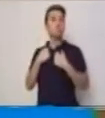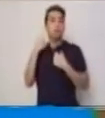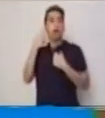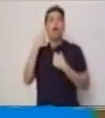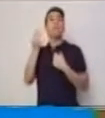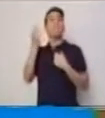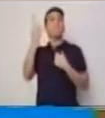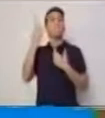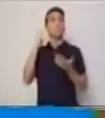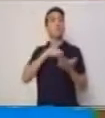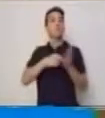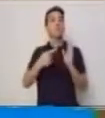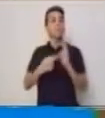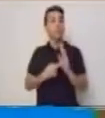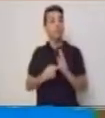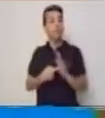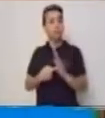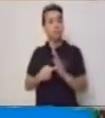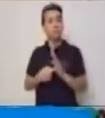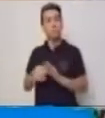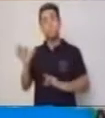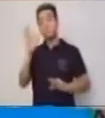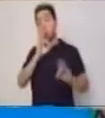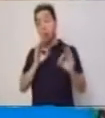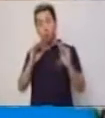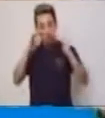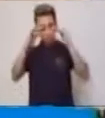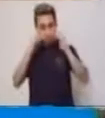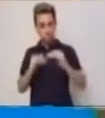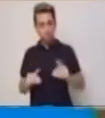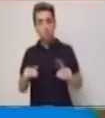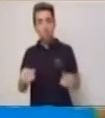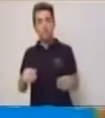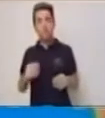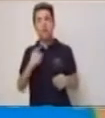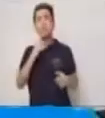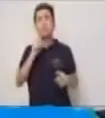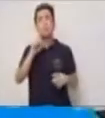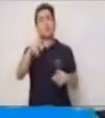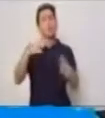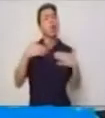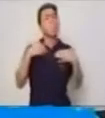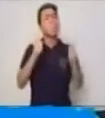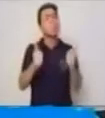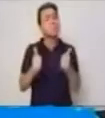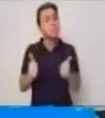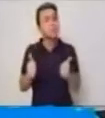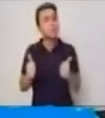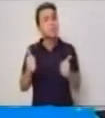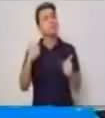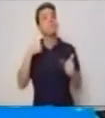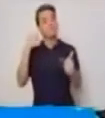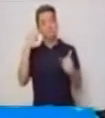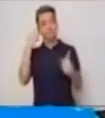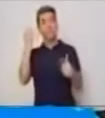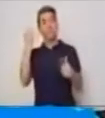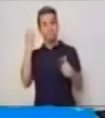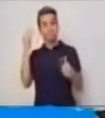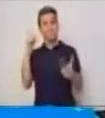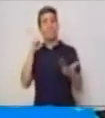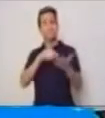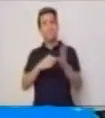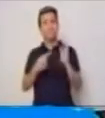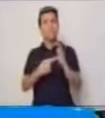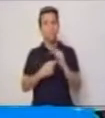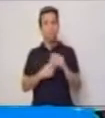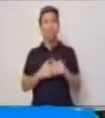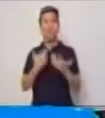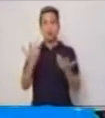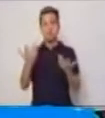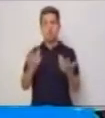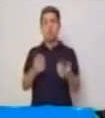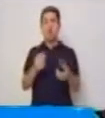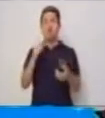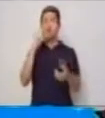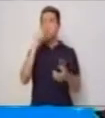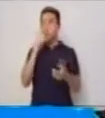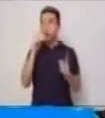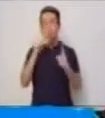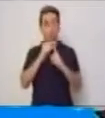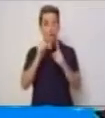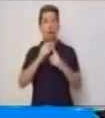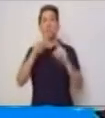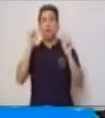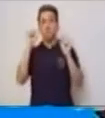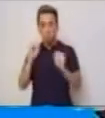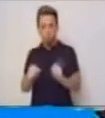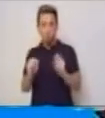lo que se refiere. O si me dicen ¿cómo estás?, yo sé a lo que se refiere. Por eso, una sola palabra puede ser